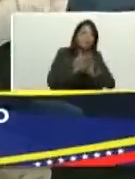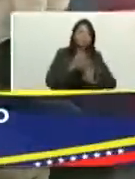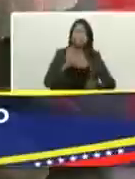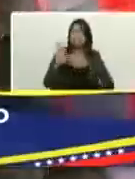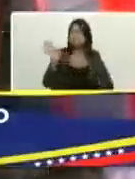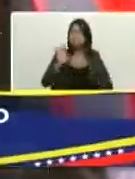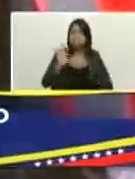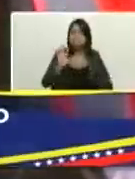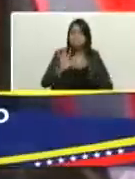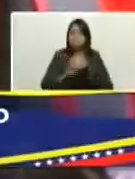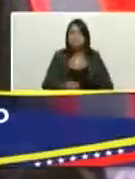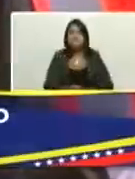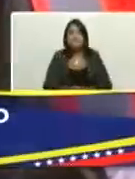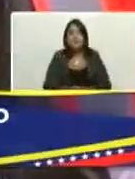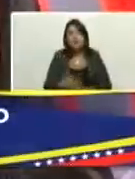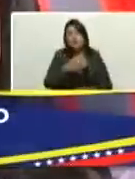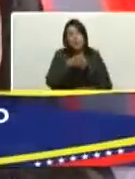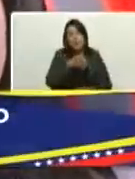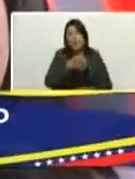Daño